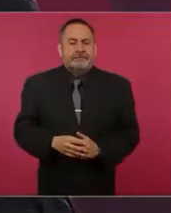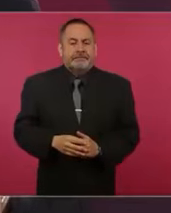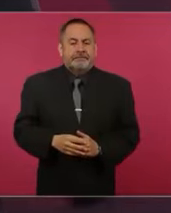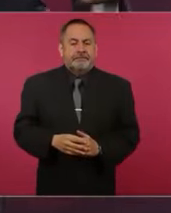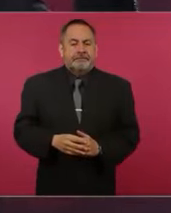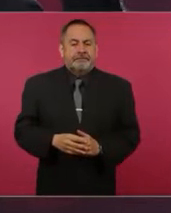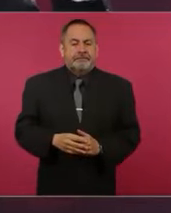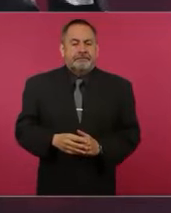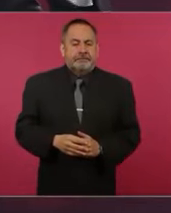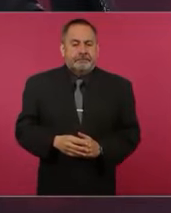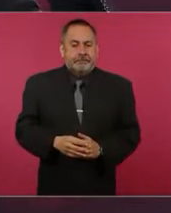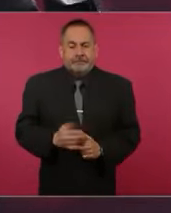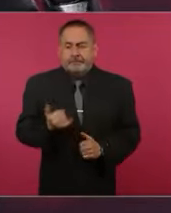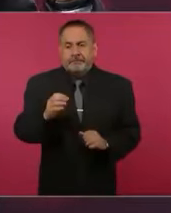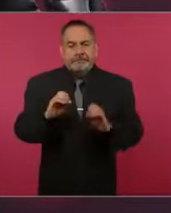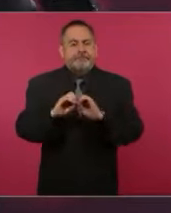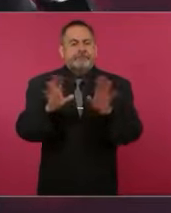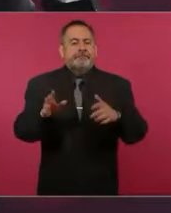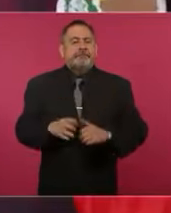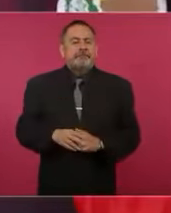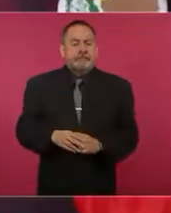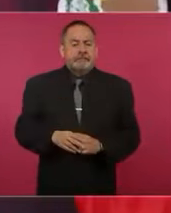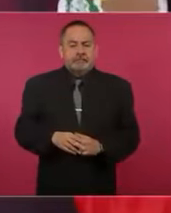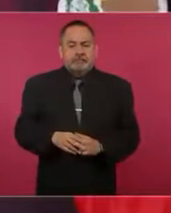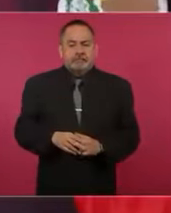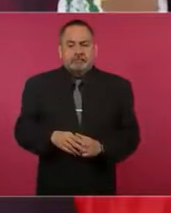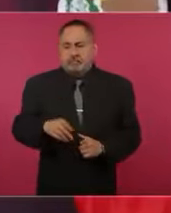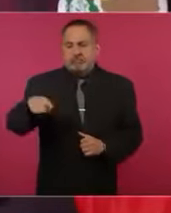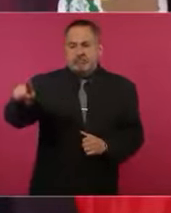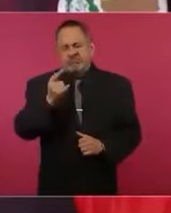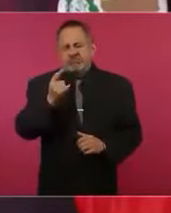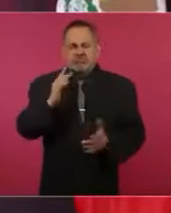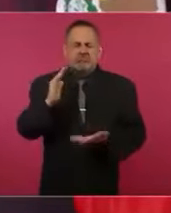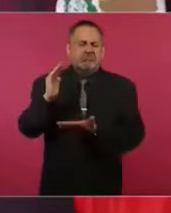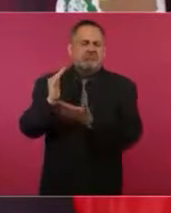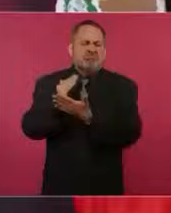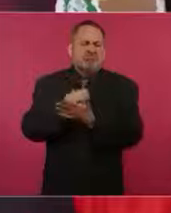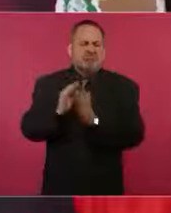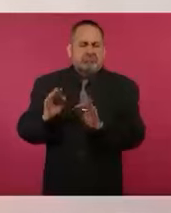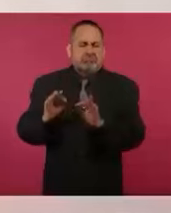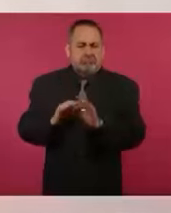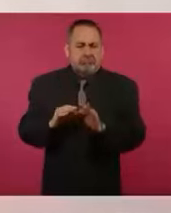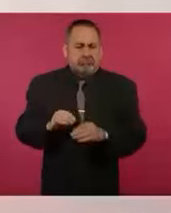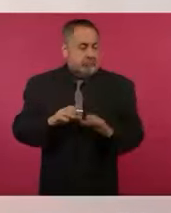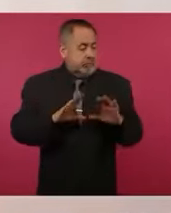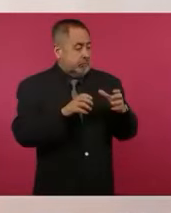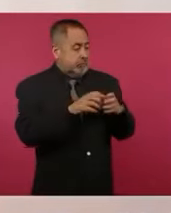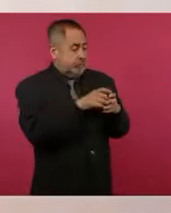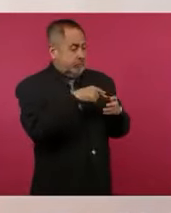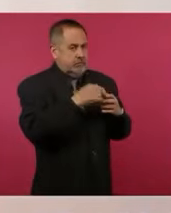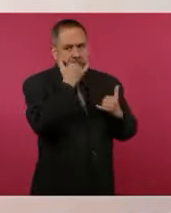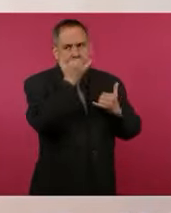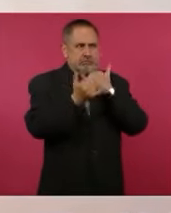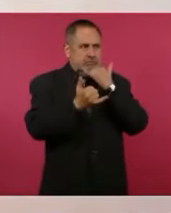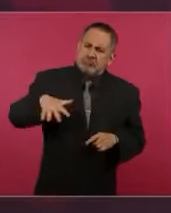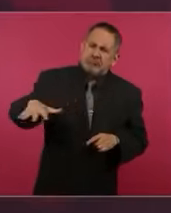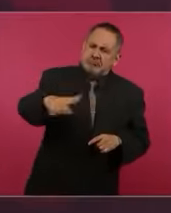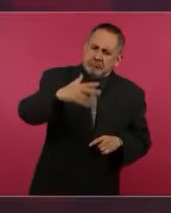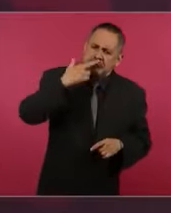y desde luego que se equivoca menos que los oligarcas, porque